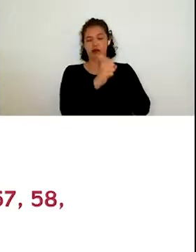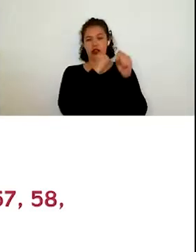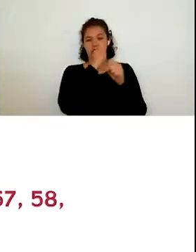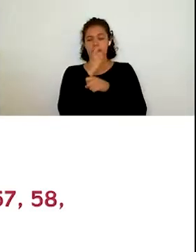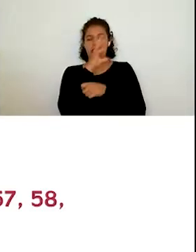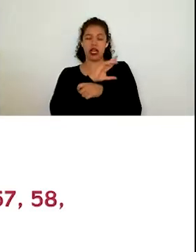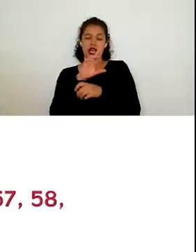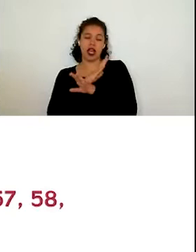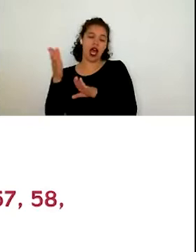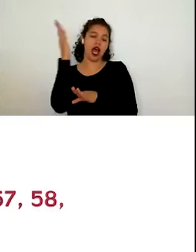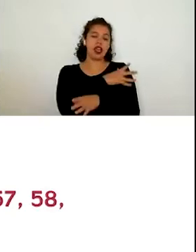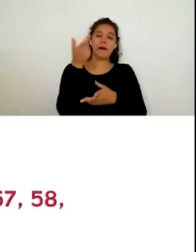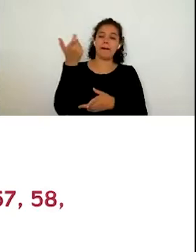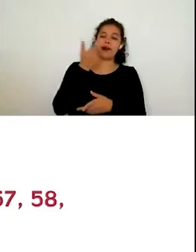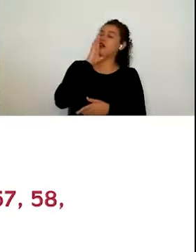anticipadas.